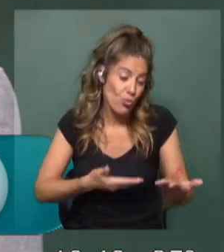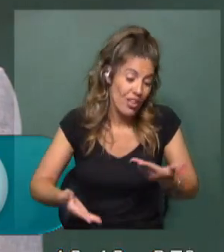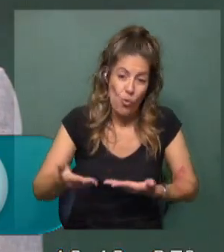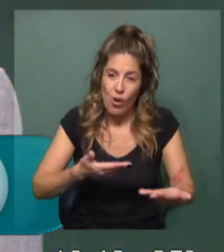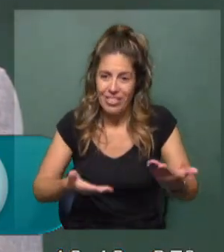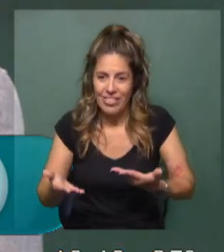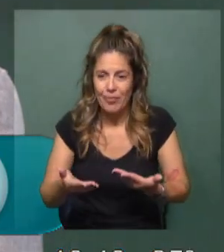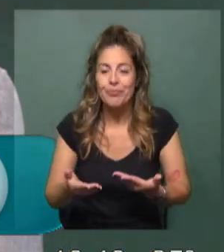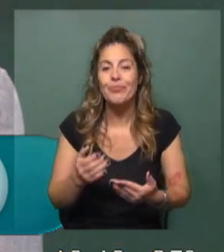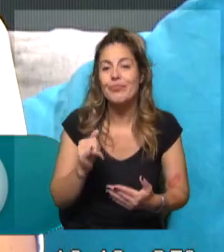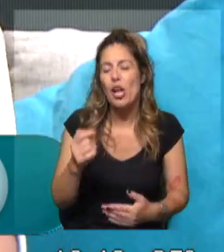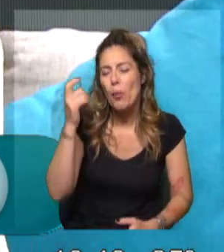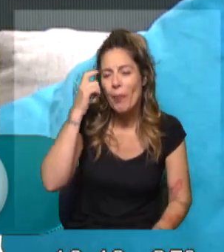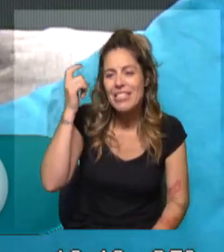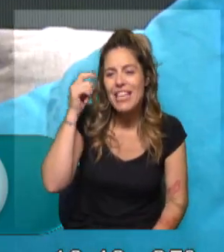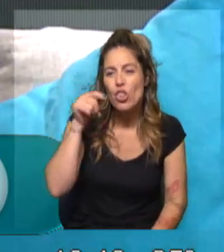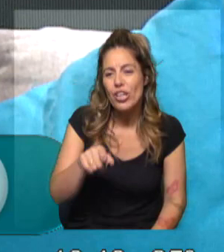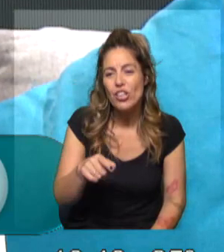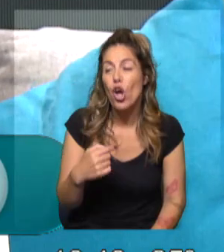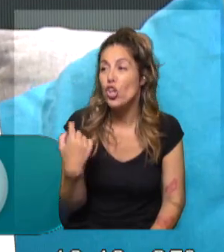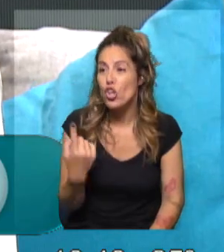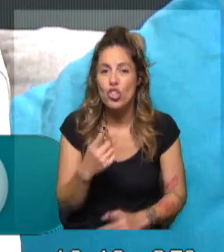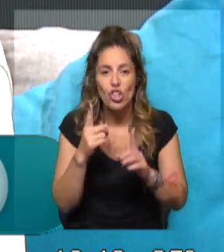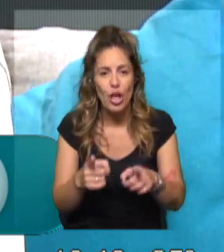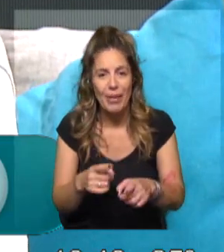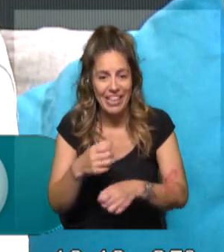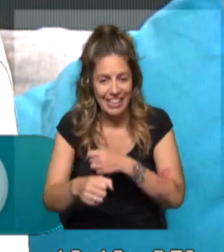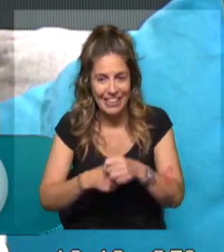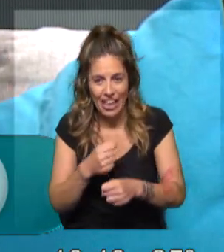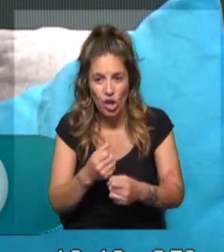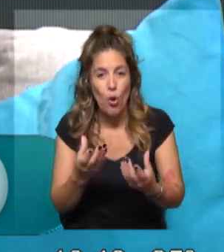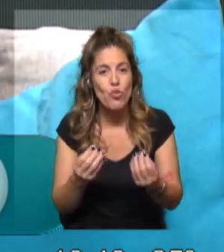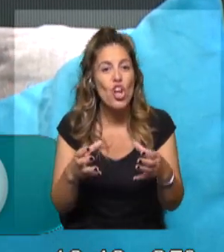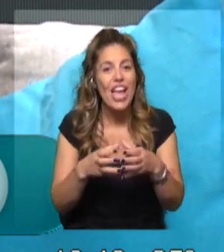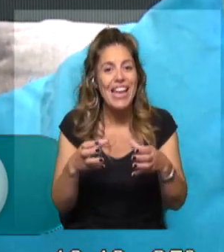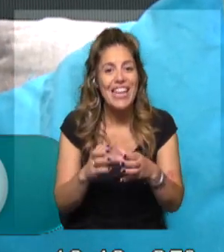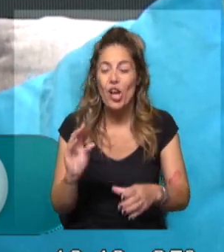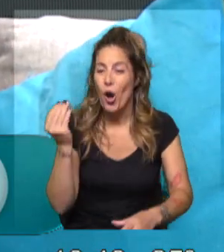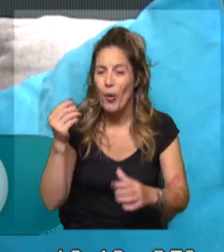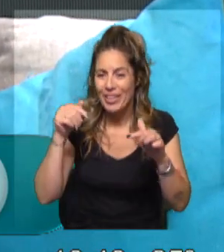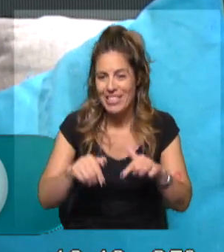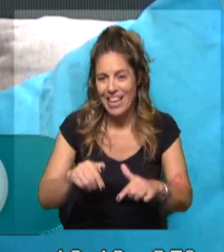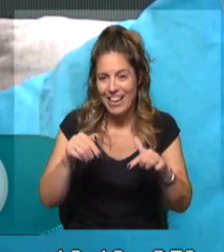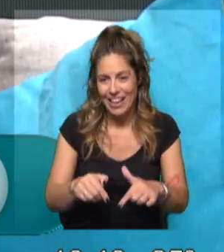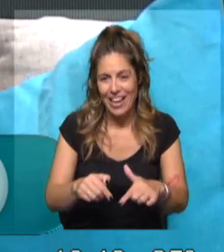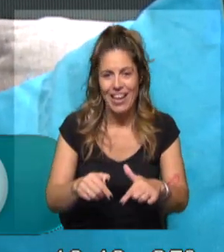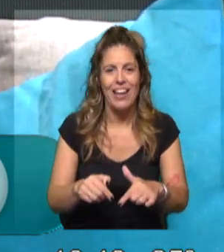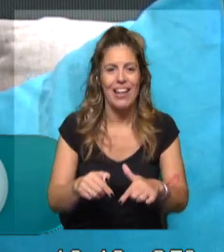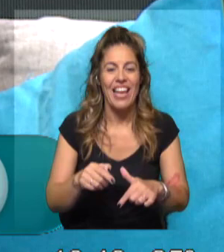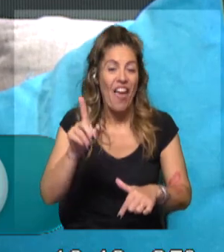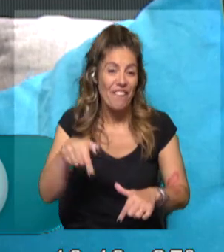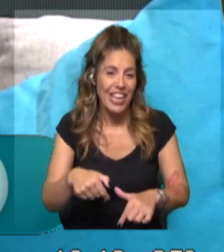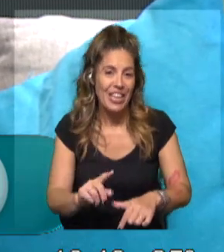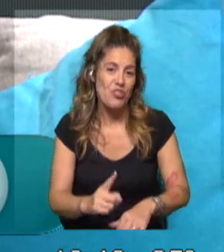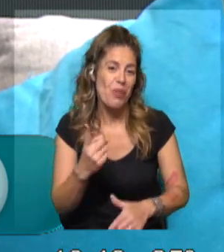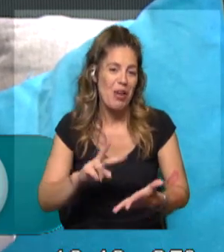Es ida y vuelta. Y a ver, y pensando en esto, nosotros hemos tenido a lo largo de este año muchos elencos muy jovencitos acá, que vienen con su